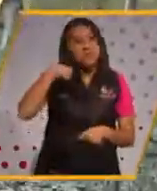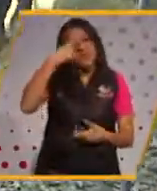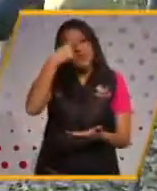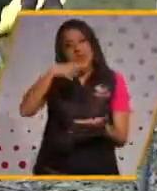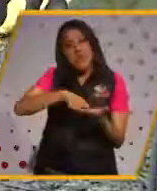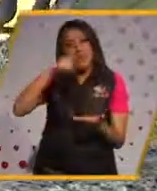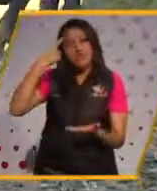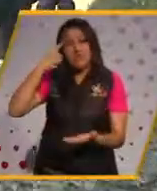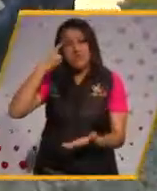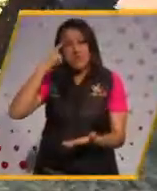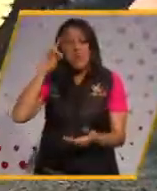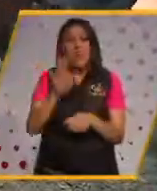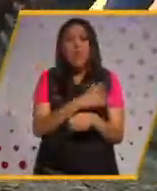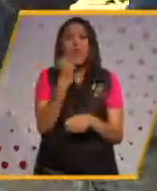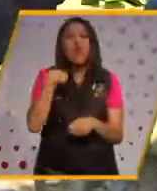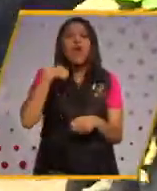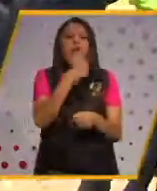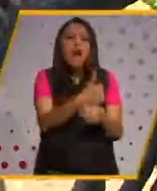desenterrando abuelitas